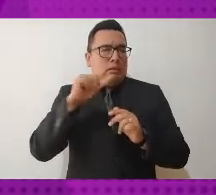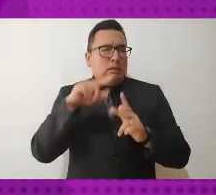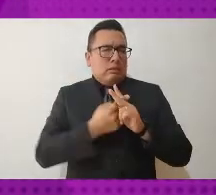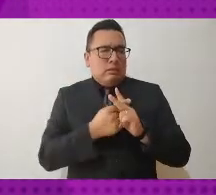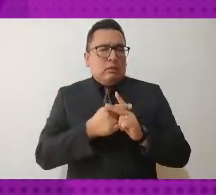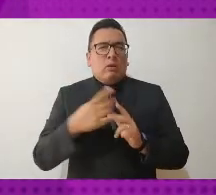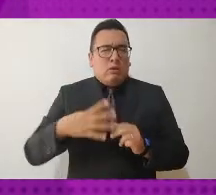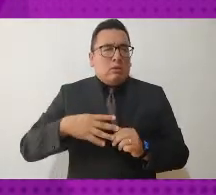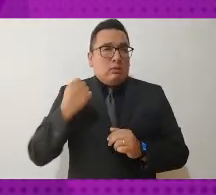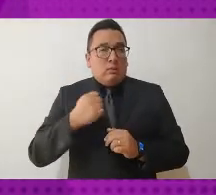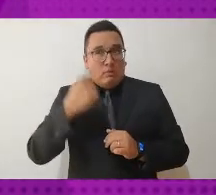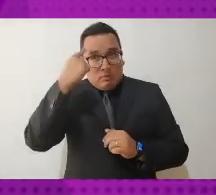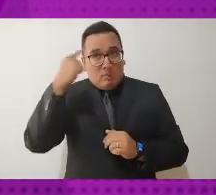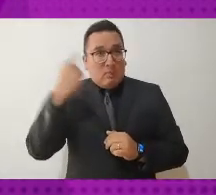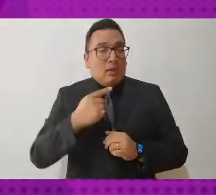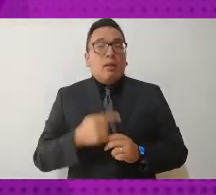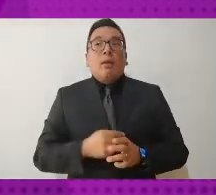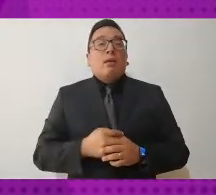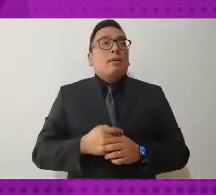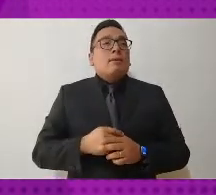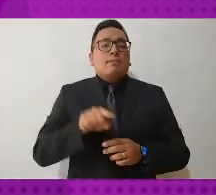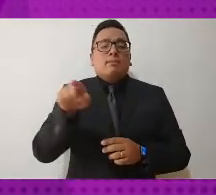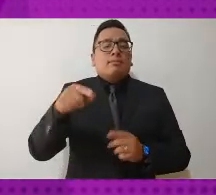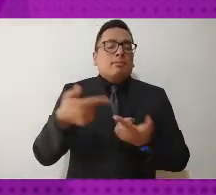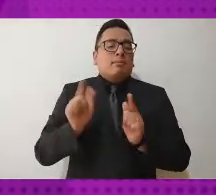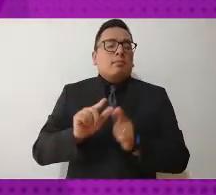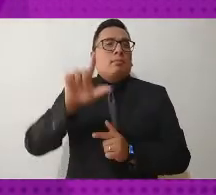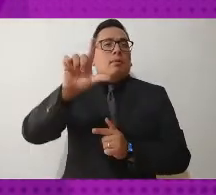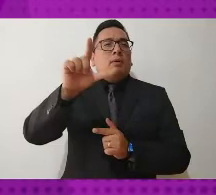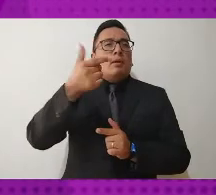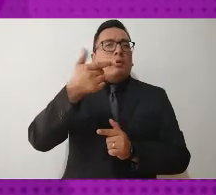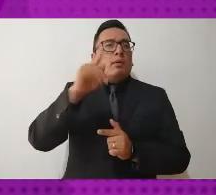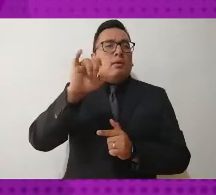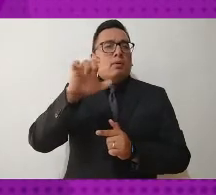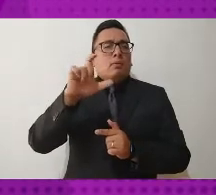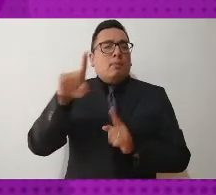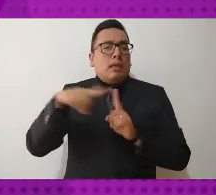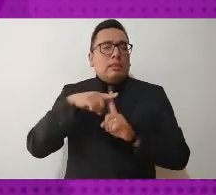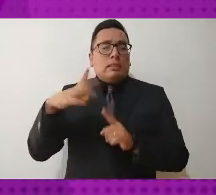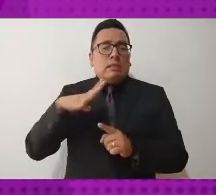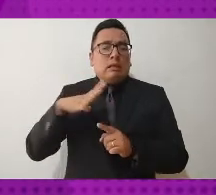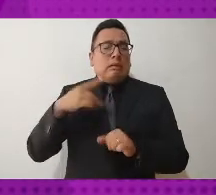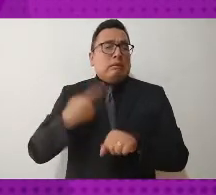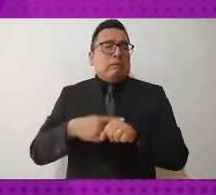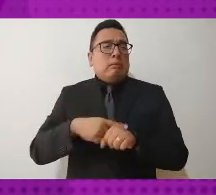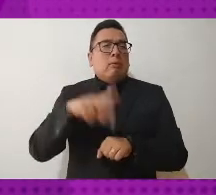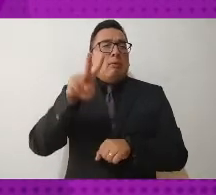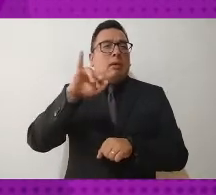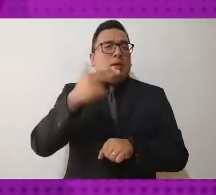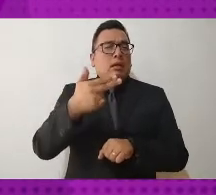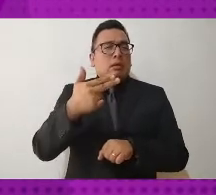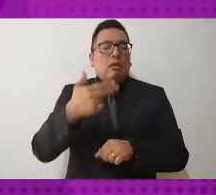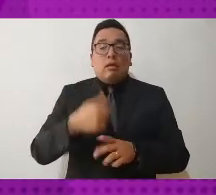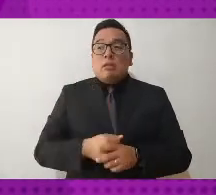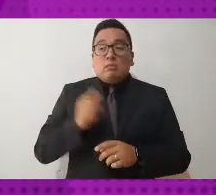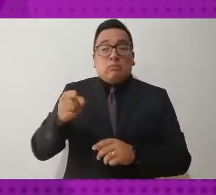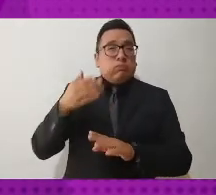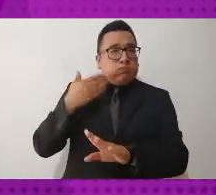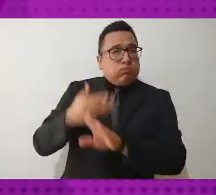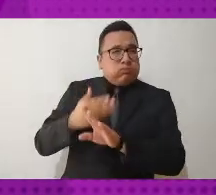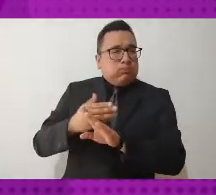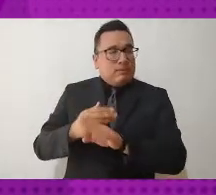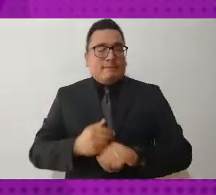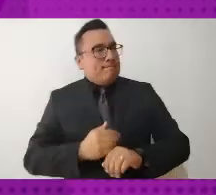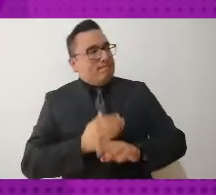comprometido con la lucha contra la discriminación hacia las personas jóvenes que viven con VIH y es fundador de la red de jóvenes